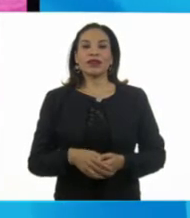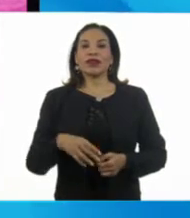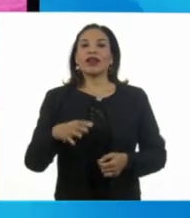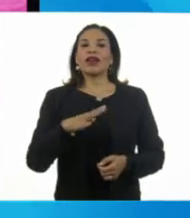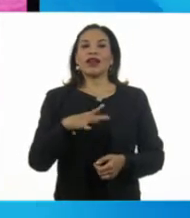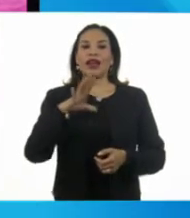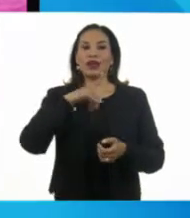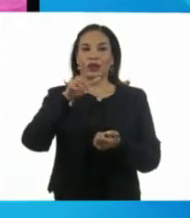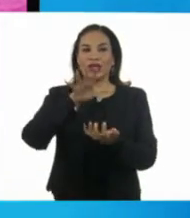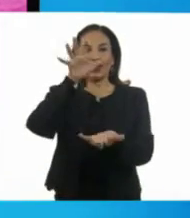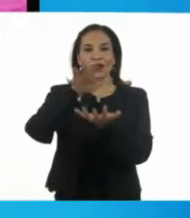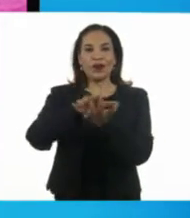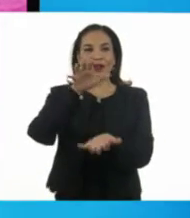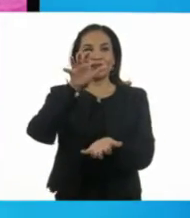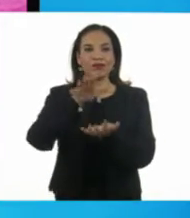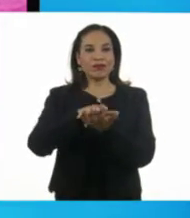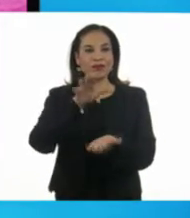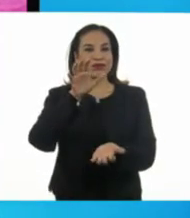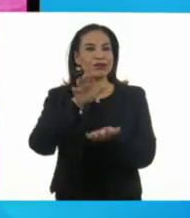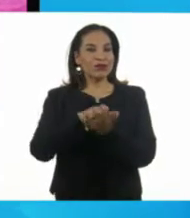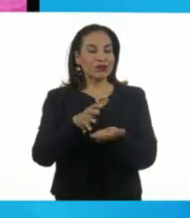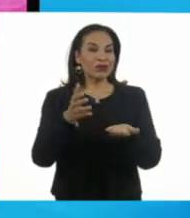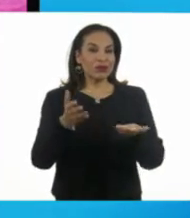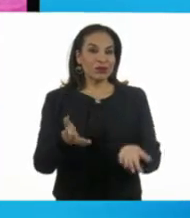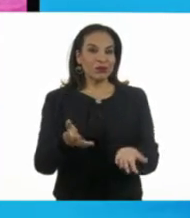Hay un cocodrilo,